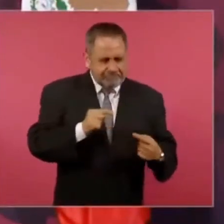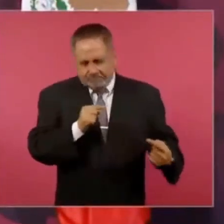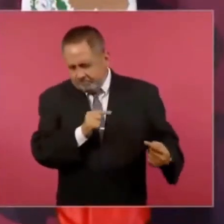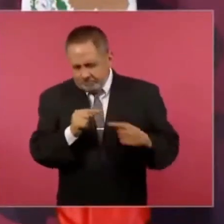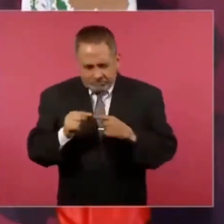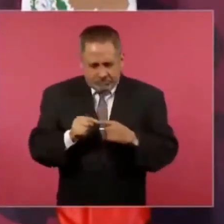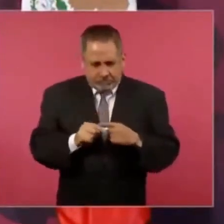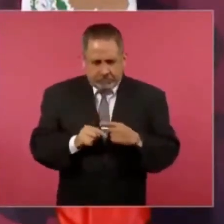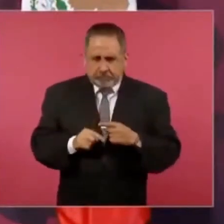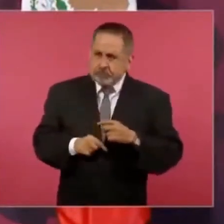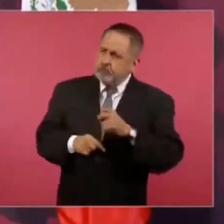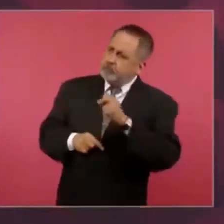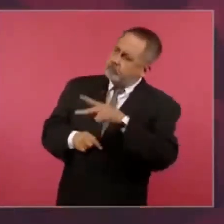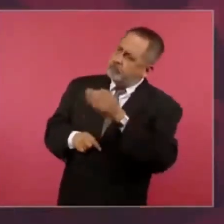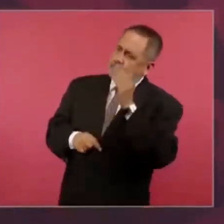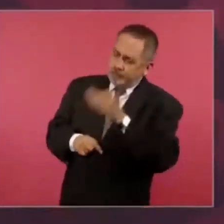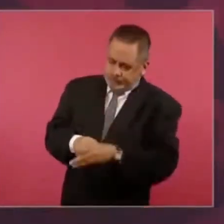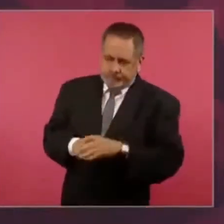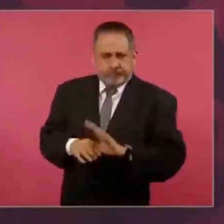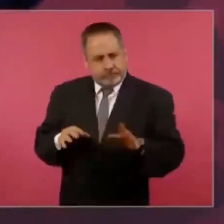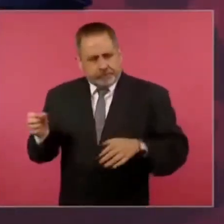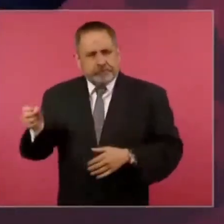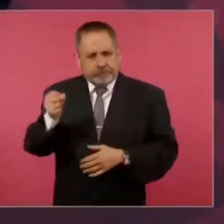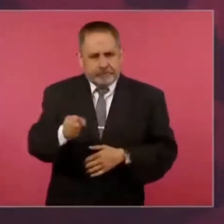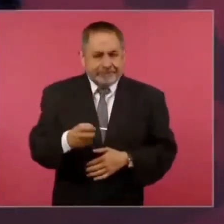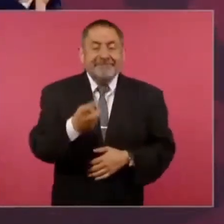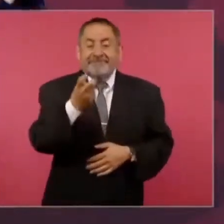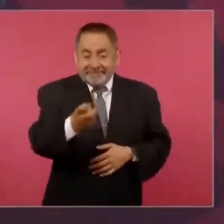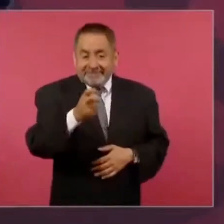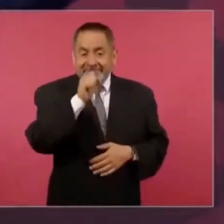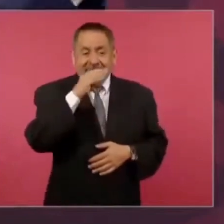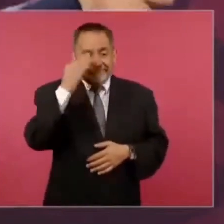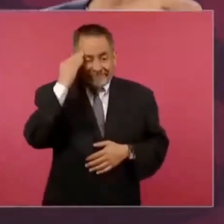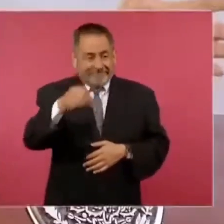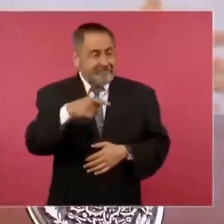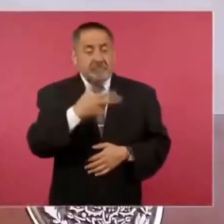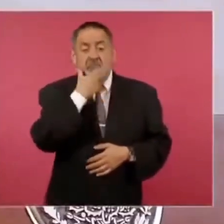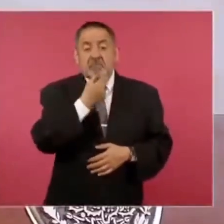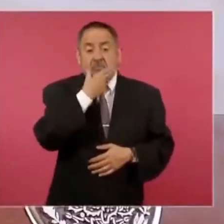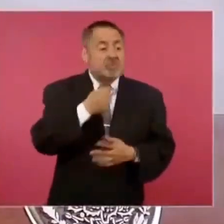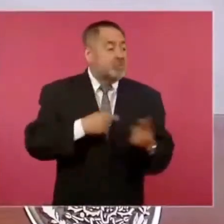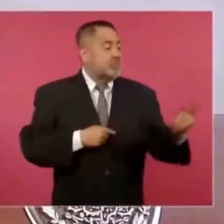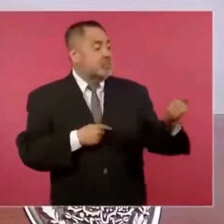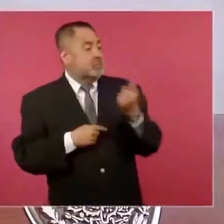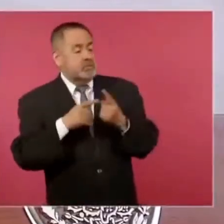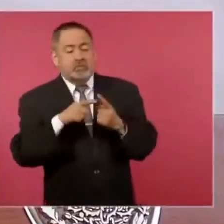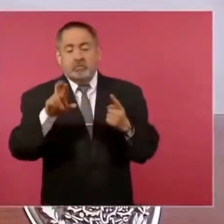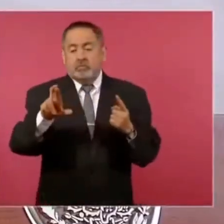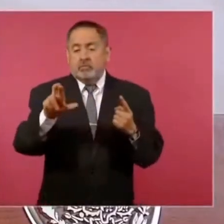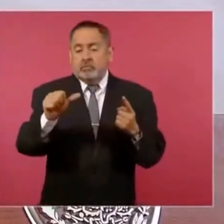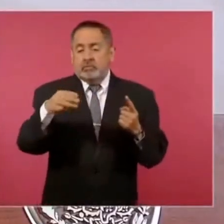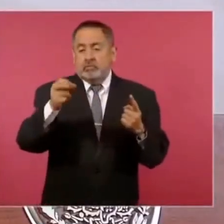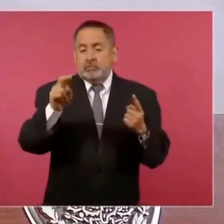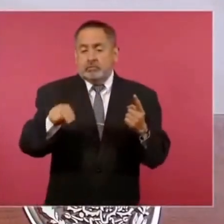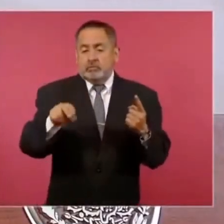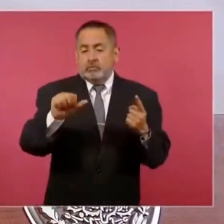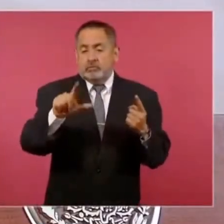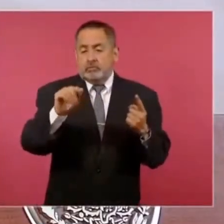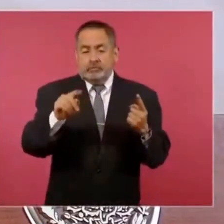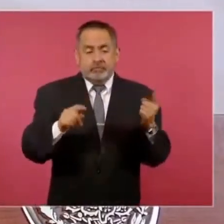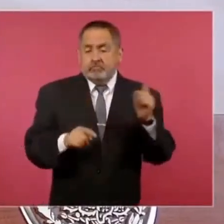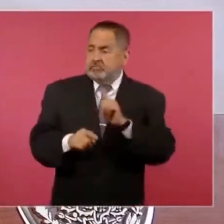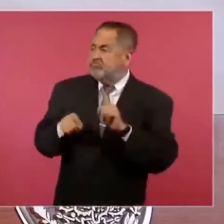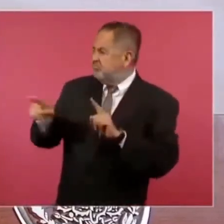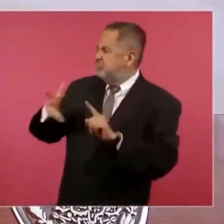En ese ambiente es que surgió esto de que les estoy contando de Ramón Alberto. Entonces, como